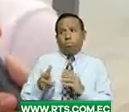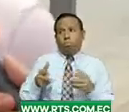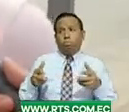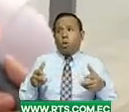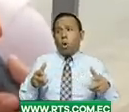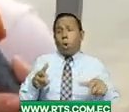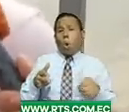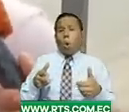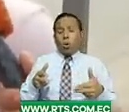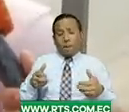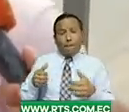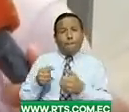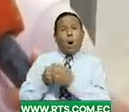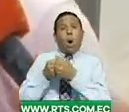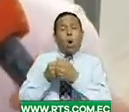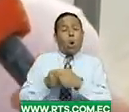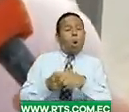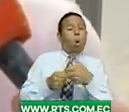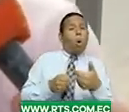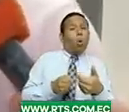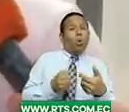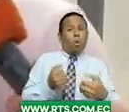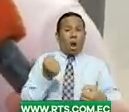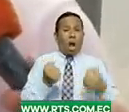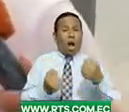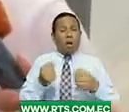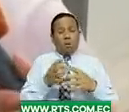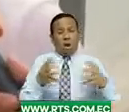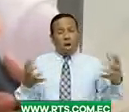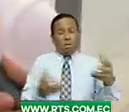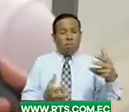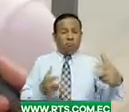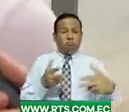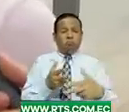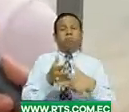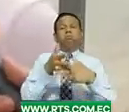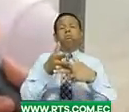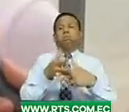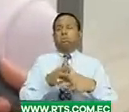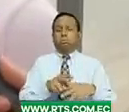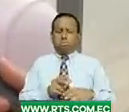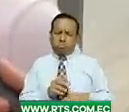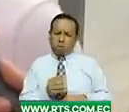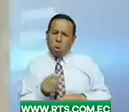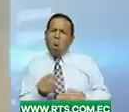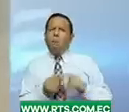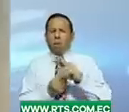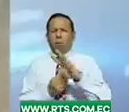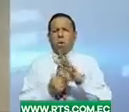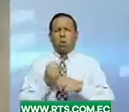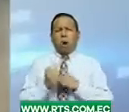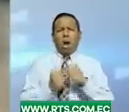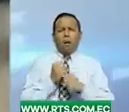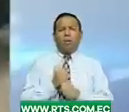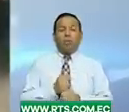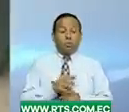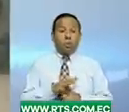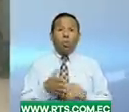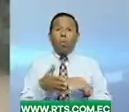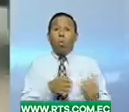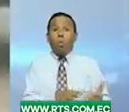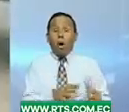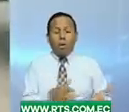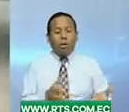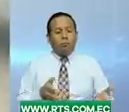sé, unos 24 años. El cuerpo del fallecido fue trasladado hasta el edificio de ciencias forenses. La autoridad de tránsito aún no tiene